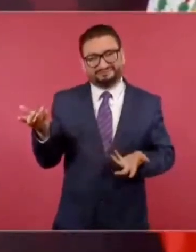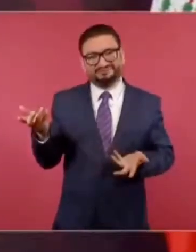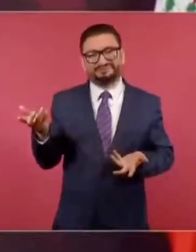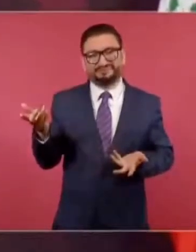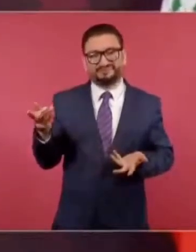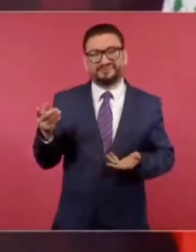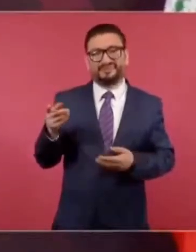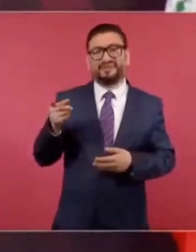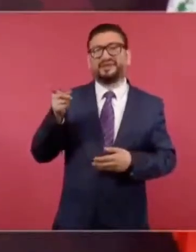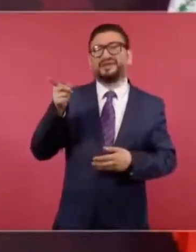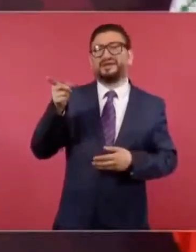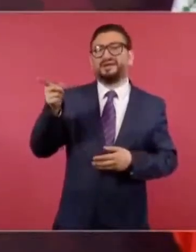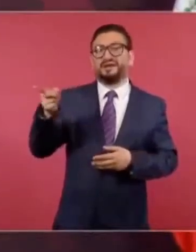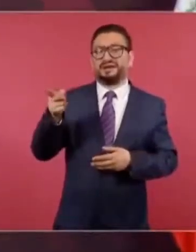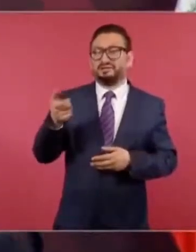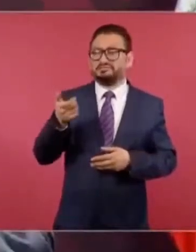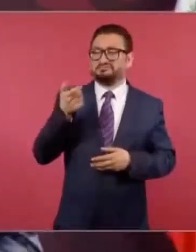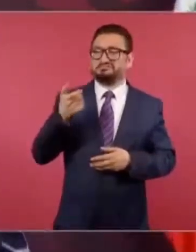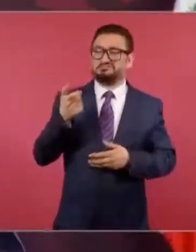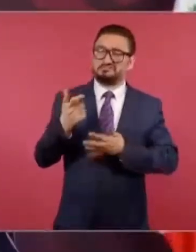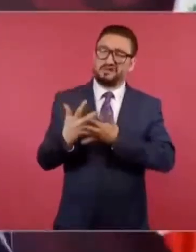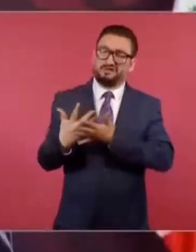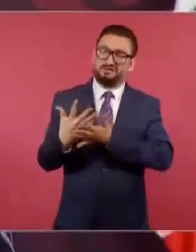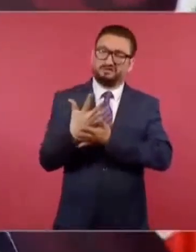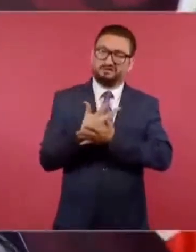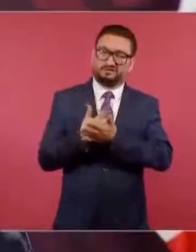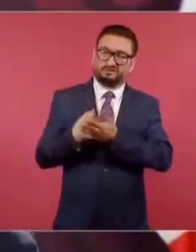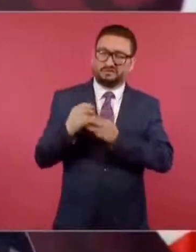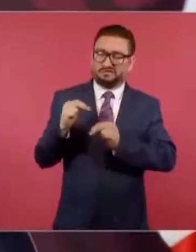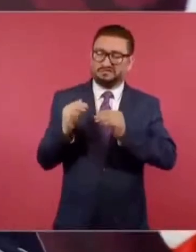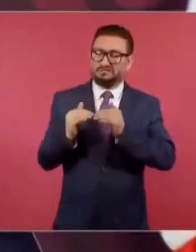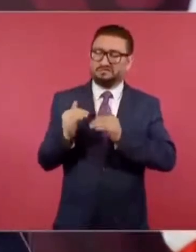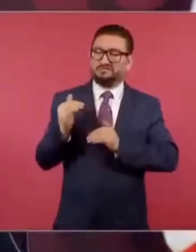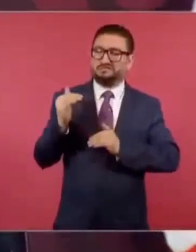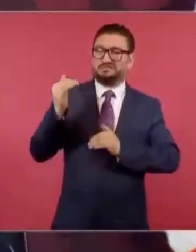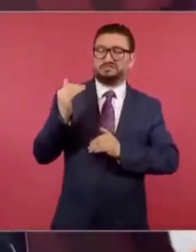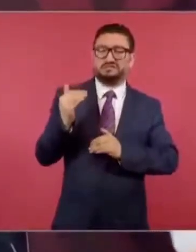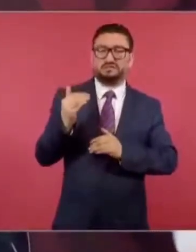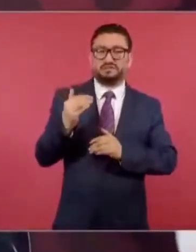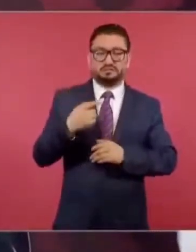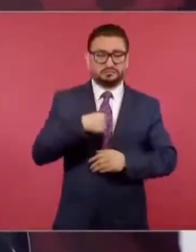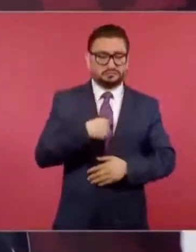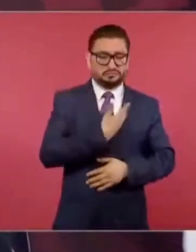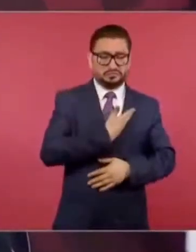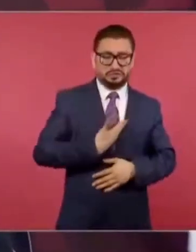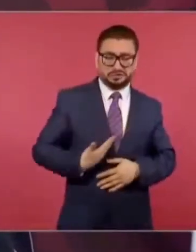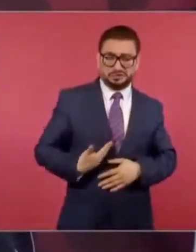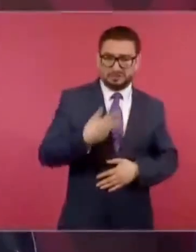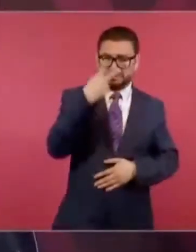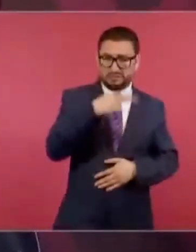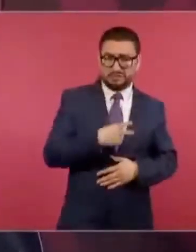él gana 5 veces más que yo, que soy presidente de México.